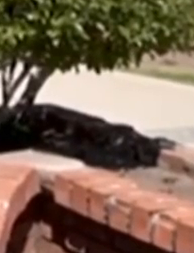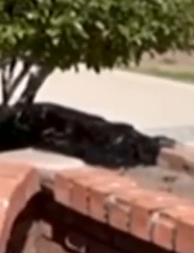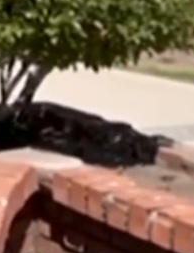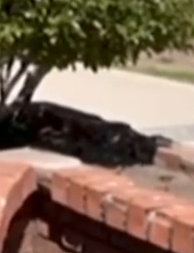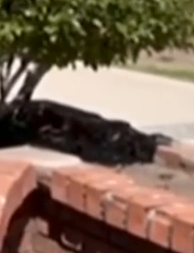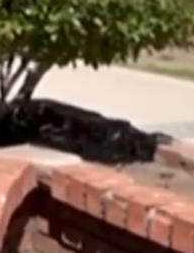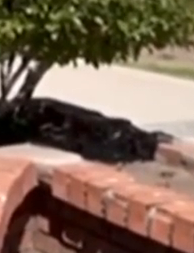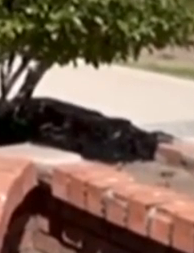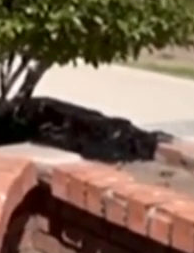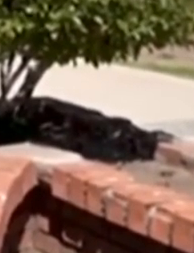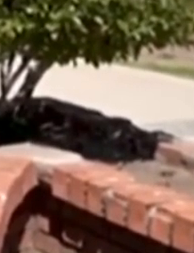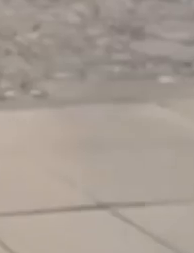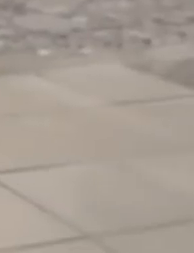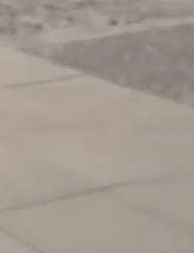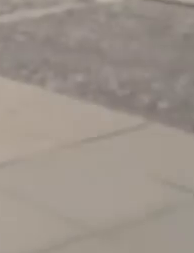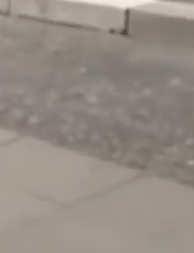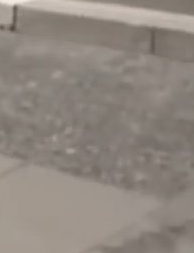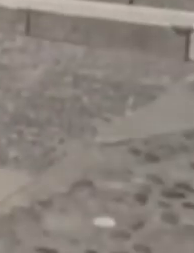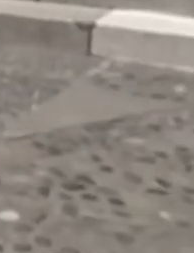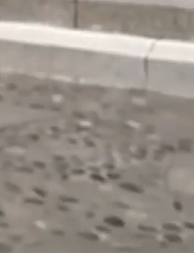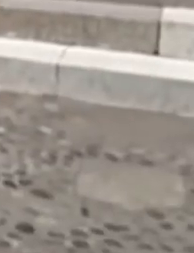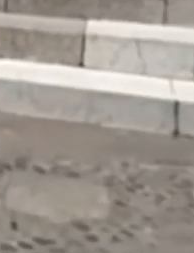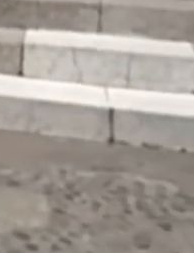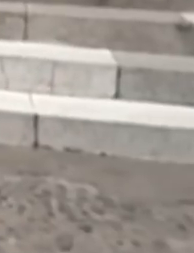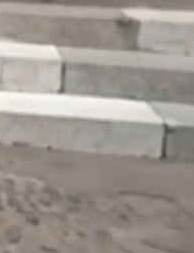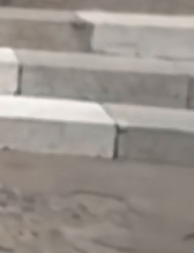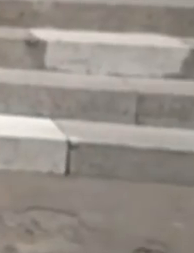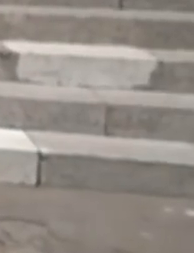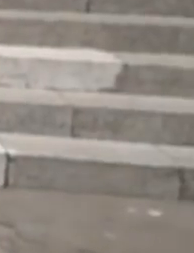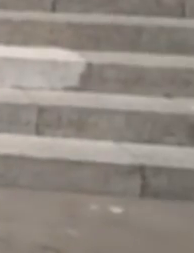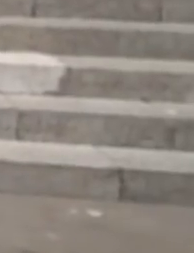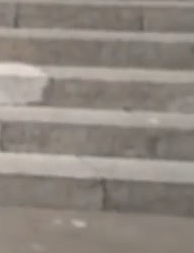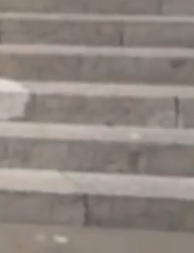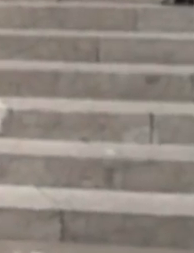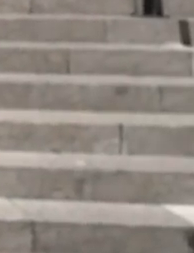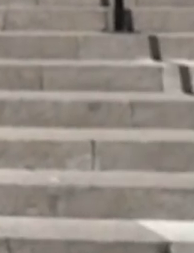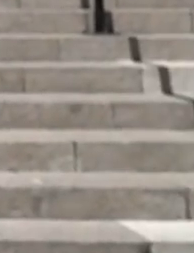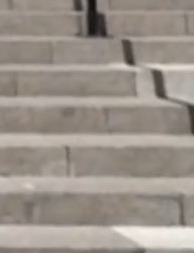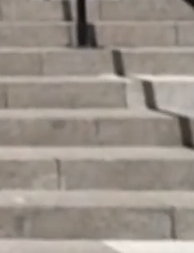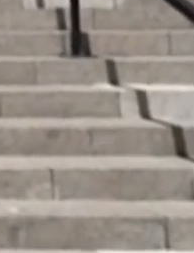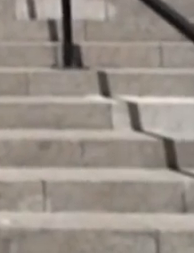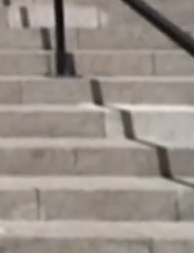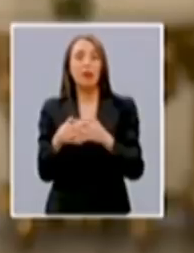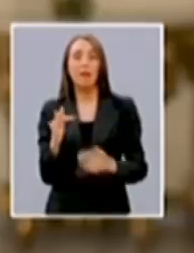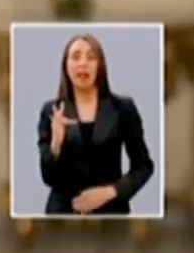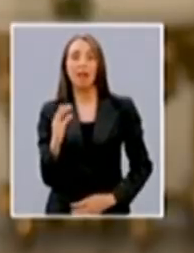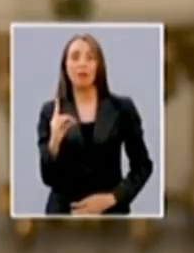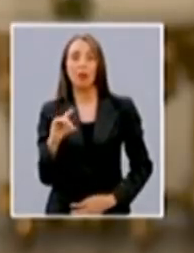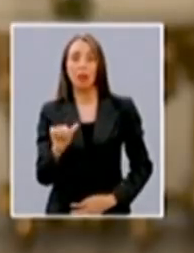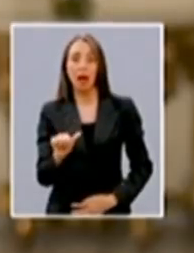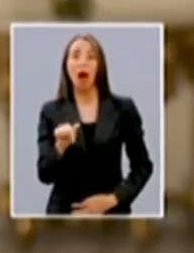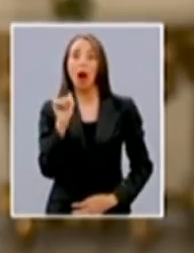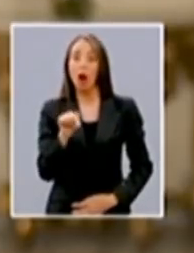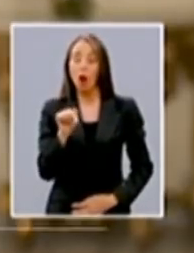Más tarde, el presidente de Chile dio a conocer las fechas del plan de vacunación en el país sudamericano. Hoy